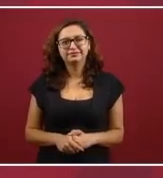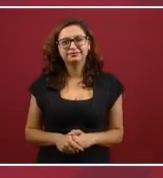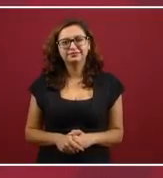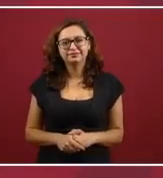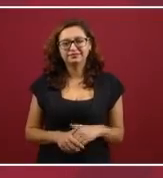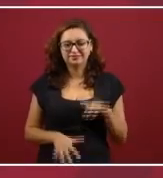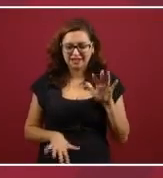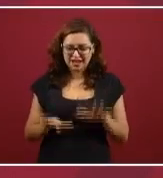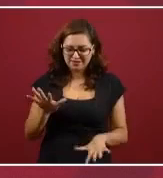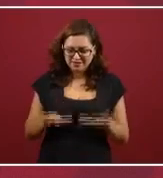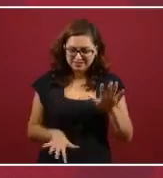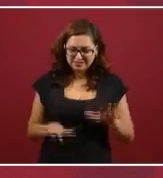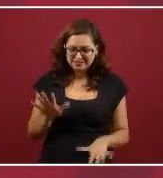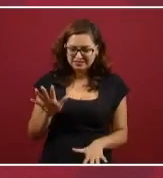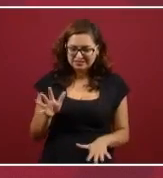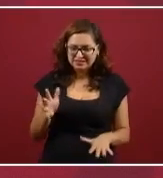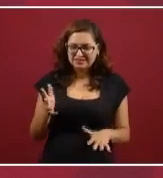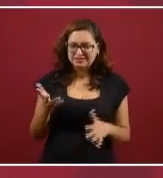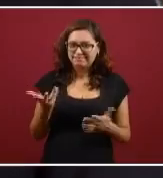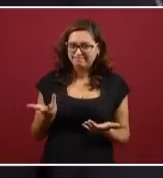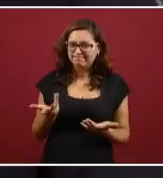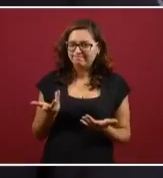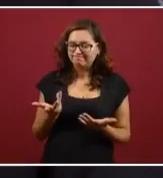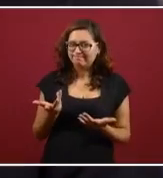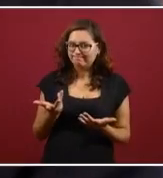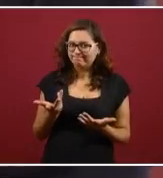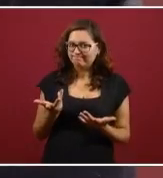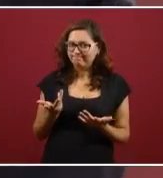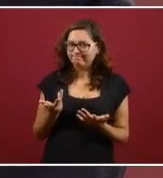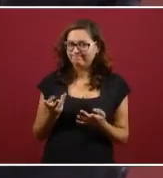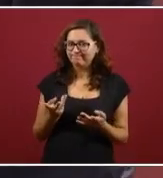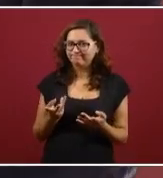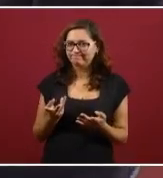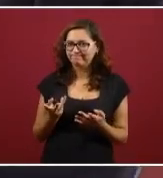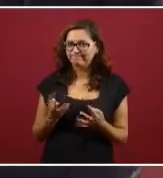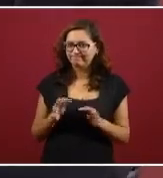a veces es importante, ¿no?,